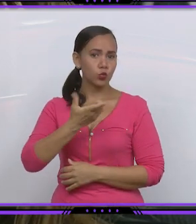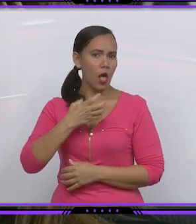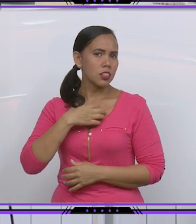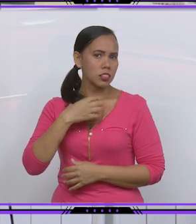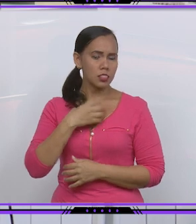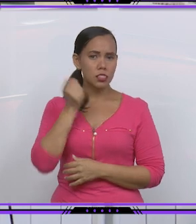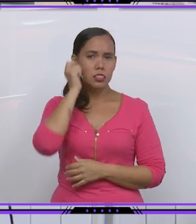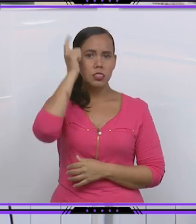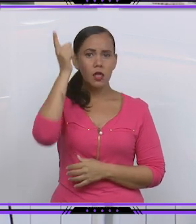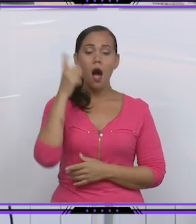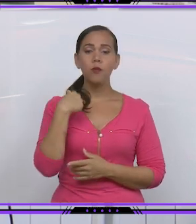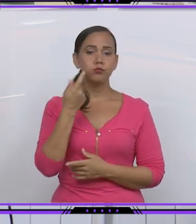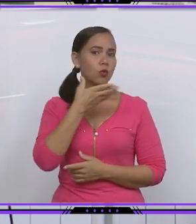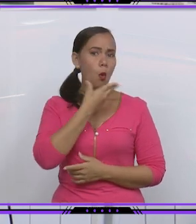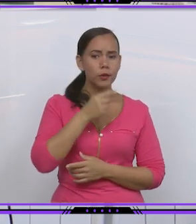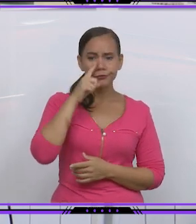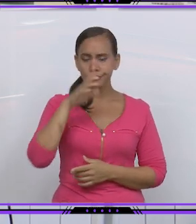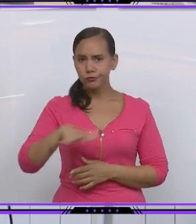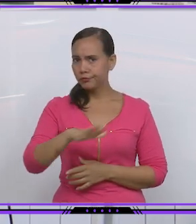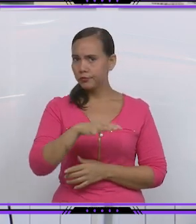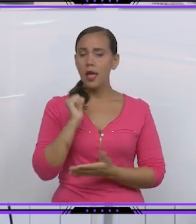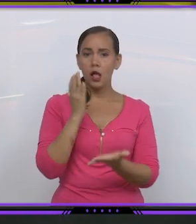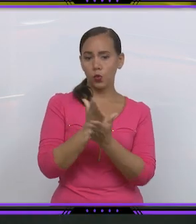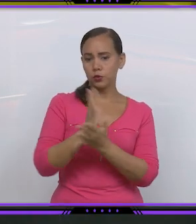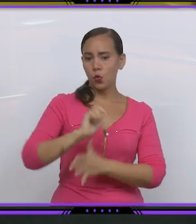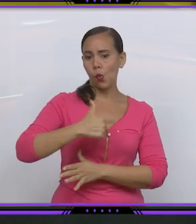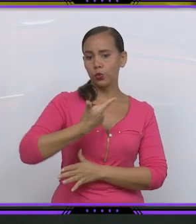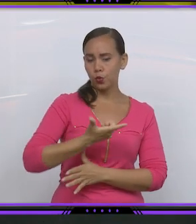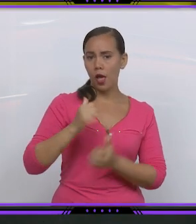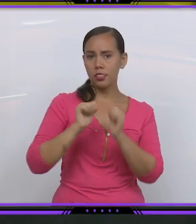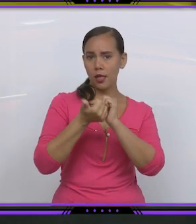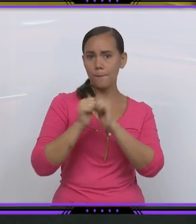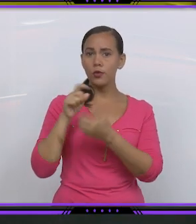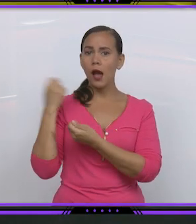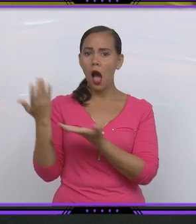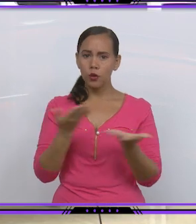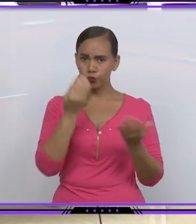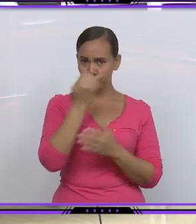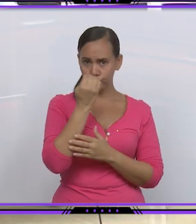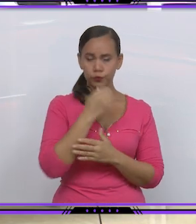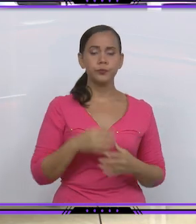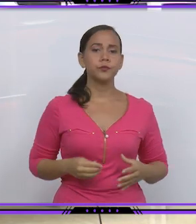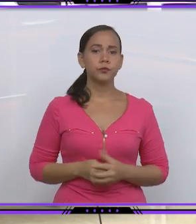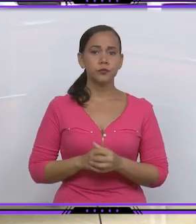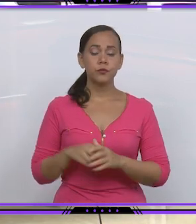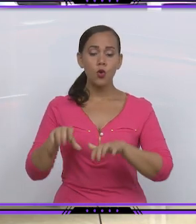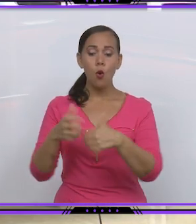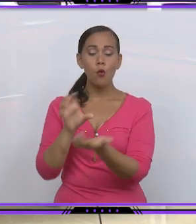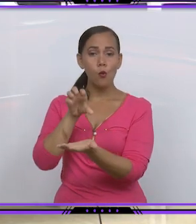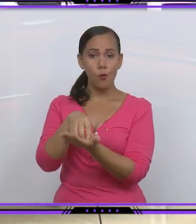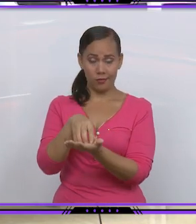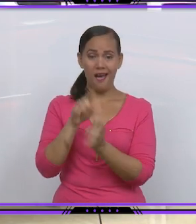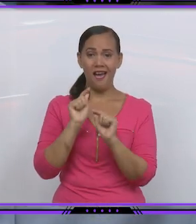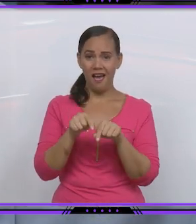promover iniciativas para todos los públicos, donde articulen educación, cultura, deporte y gastronomía. En el Consejo Provincial